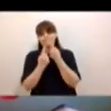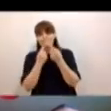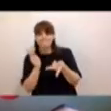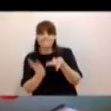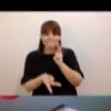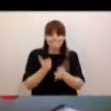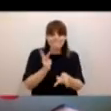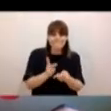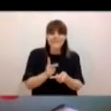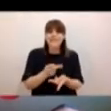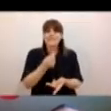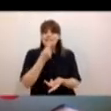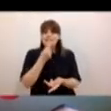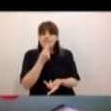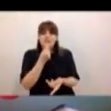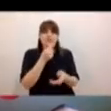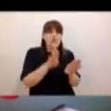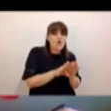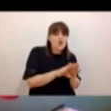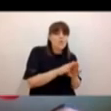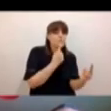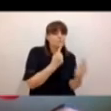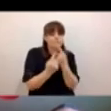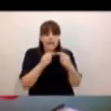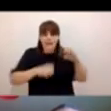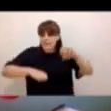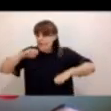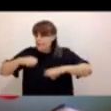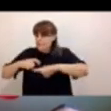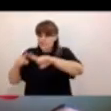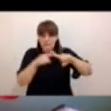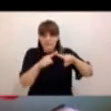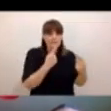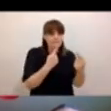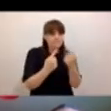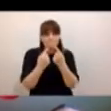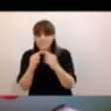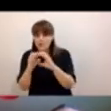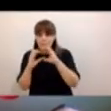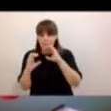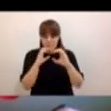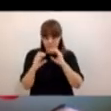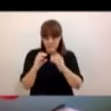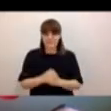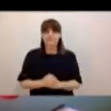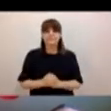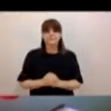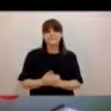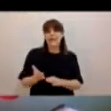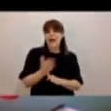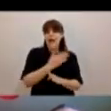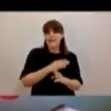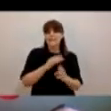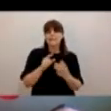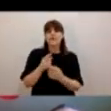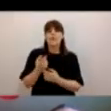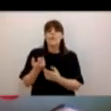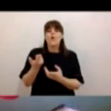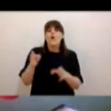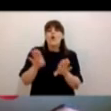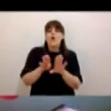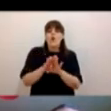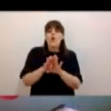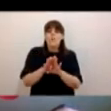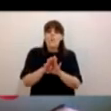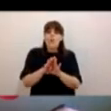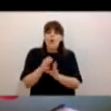de seis de doce de dieciocho ¿cómo lo hacemos? Ingresos y fortalecimiento económico Sandra lo abordaba de alguna manera en el estudio la